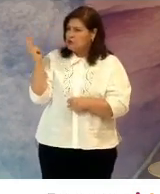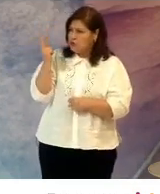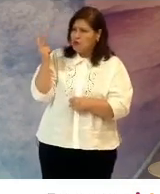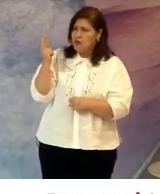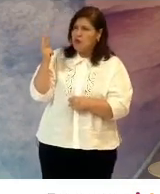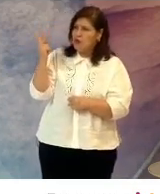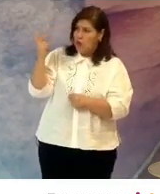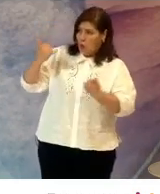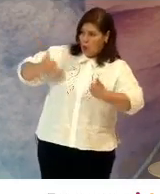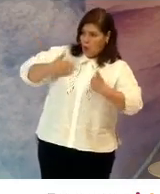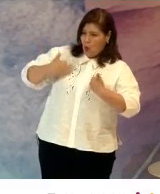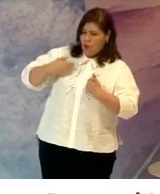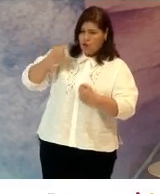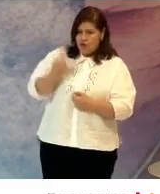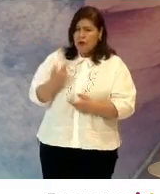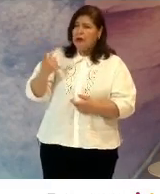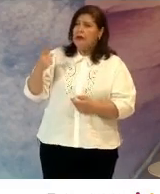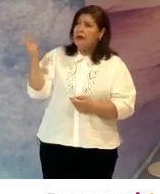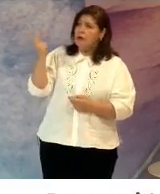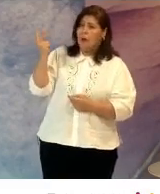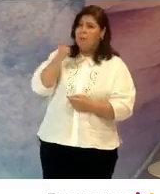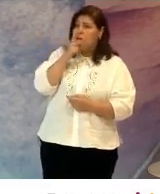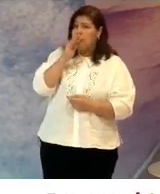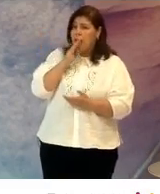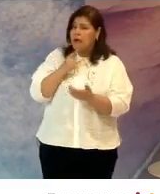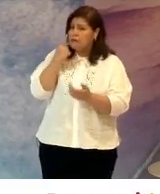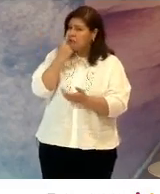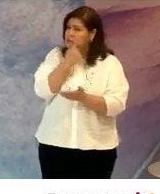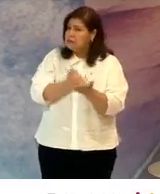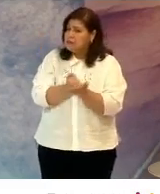cuando eran jóvenes, decidieron